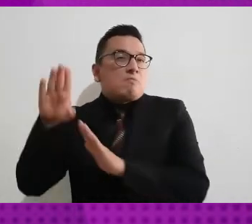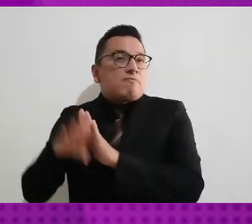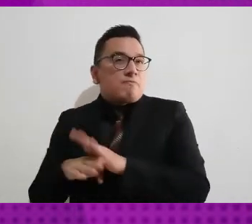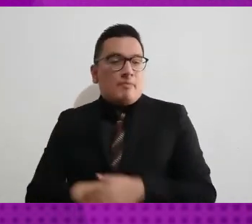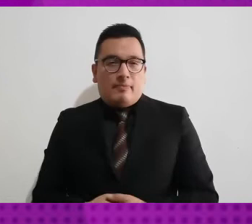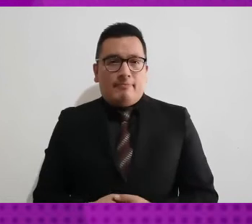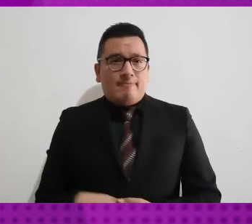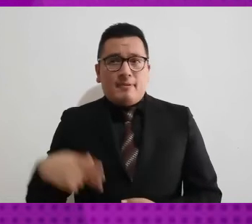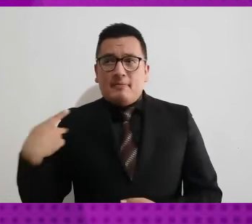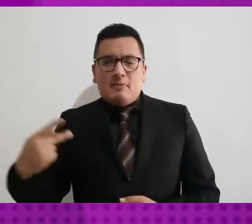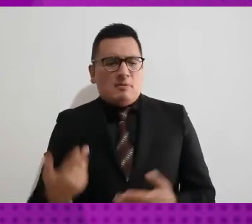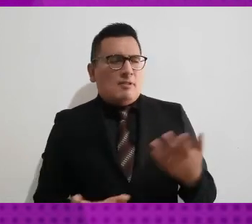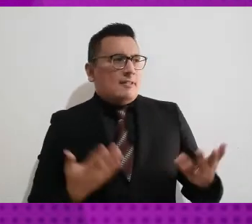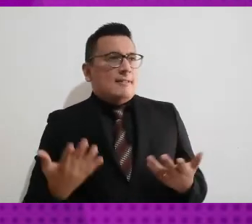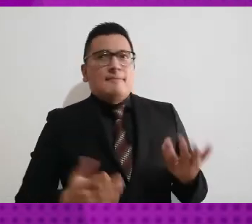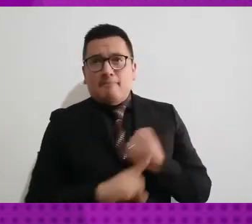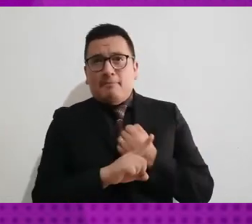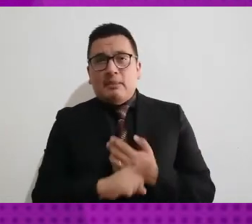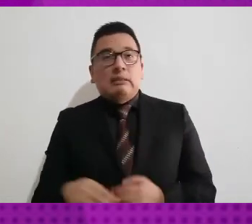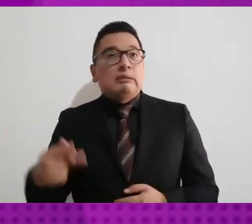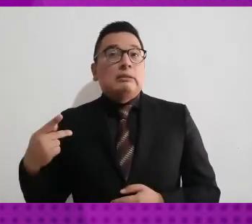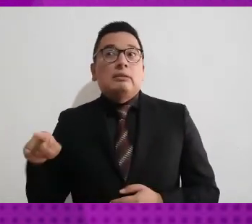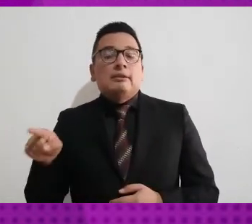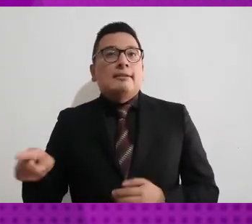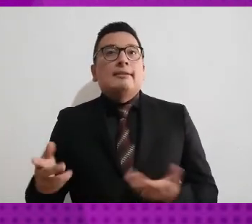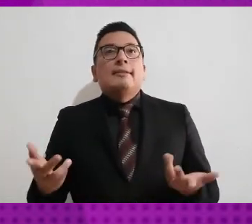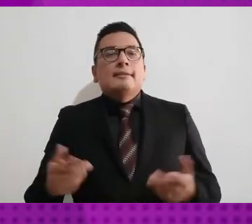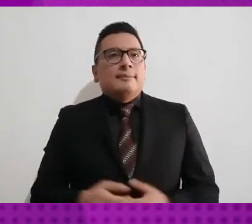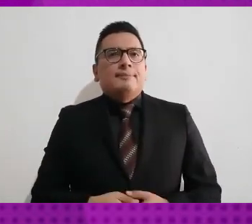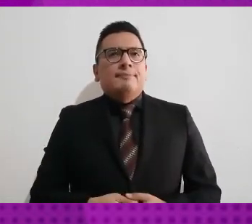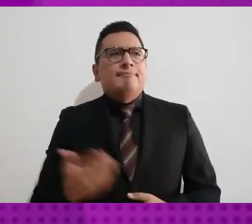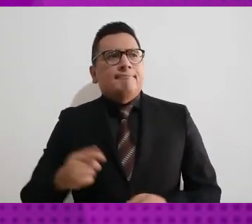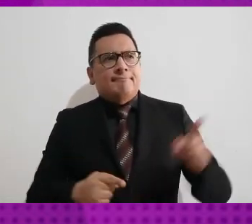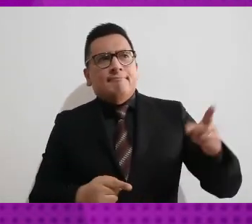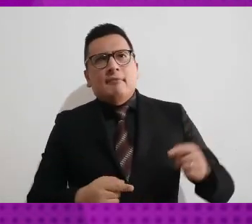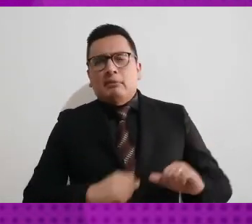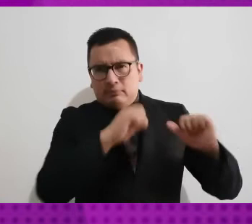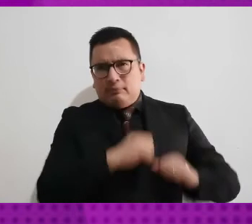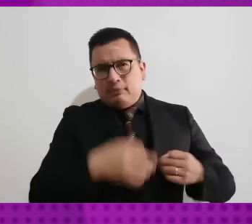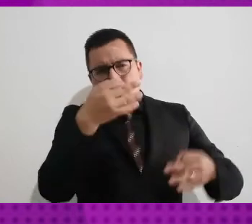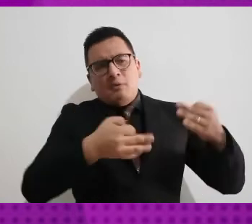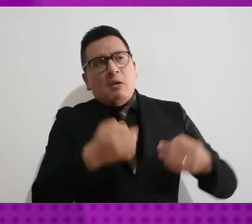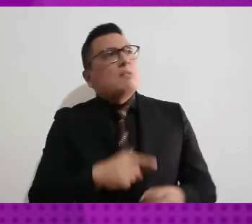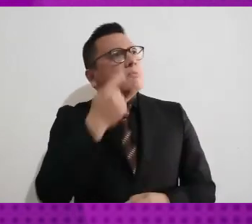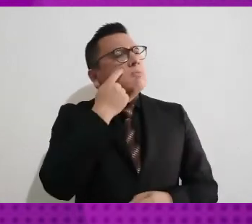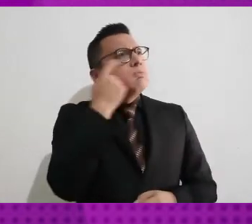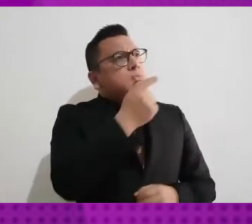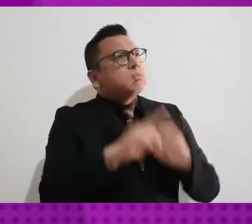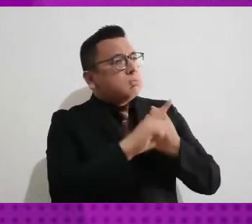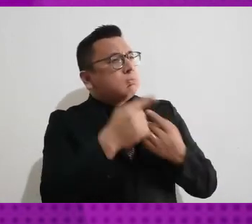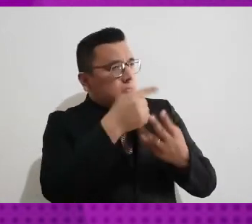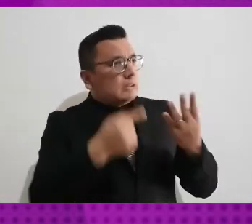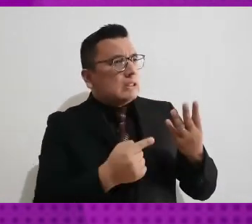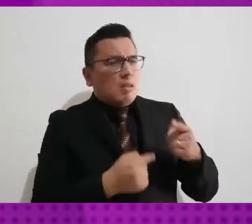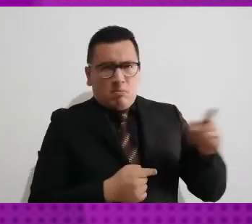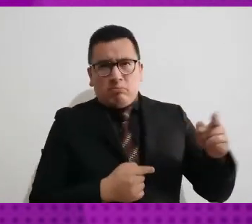para impedir su buen funcionamiento. Y afortunadamente las instancias jurisdiccionales han atendido y en sus distintas resoluciones han